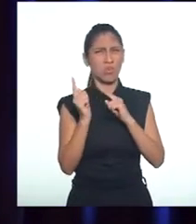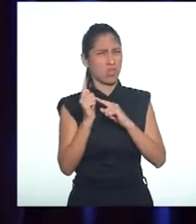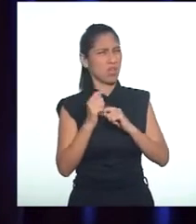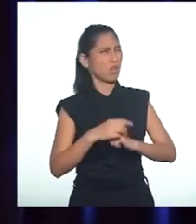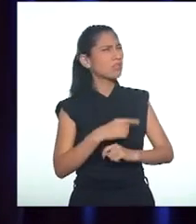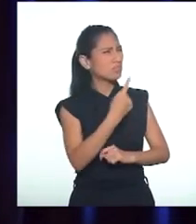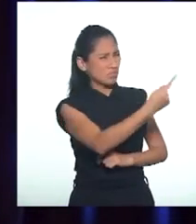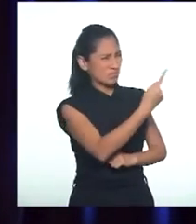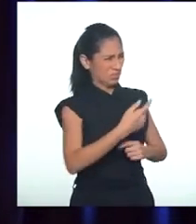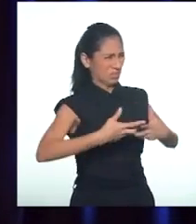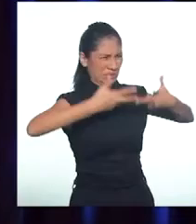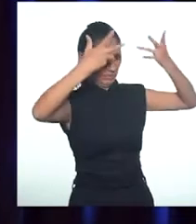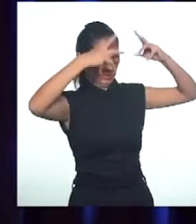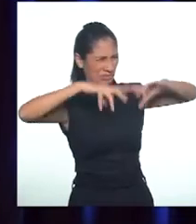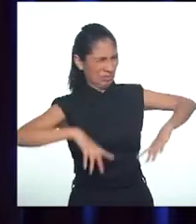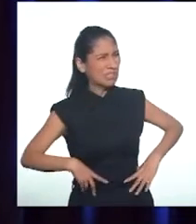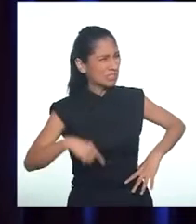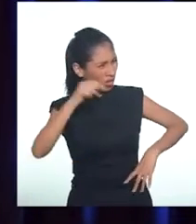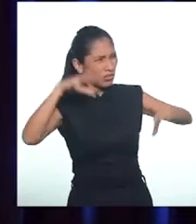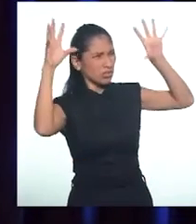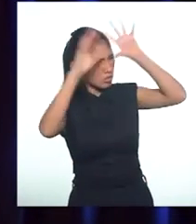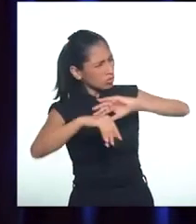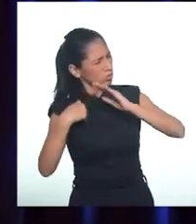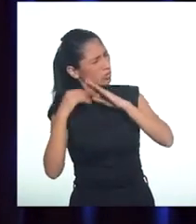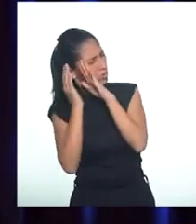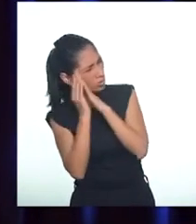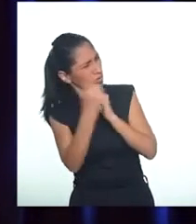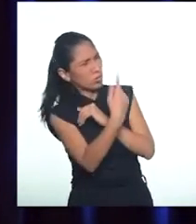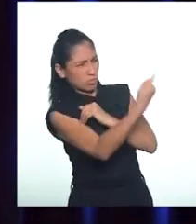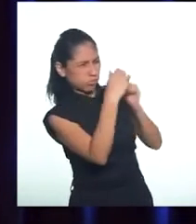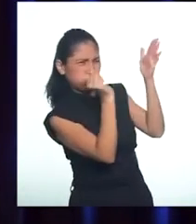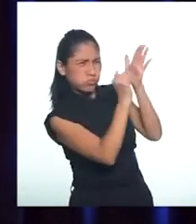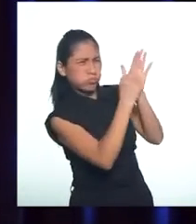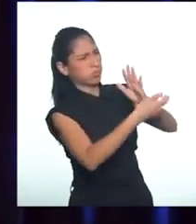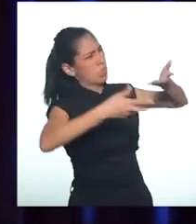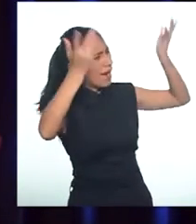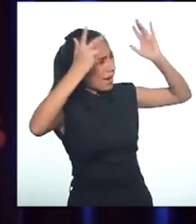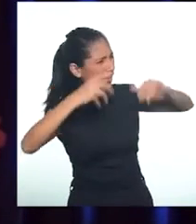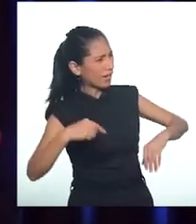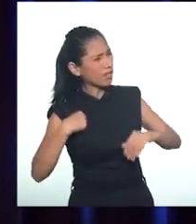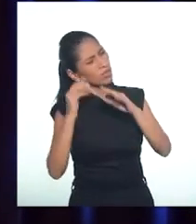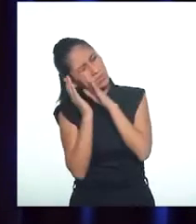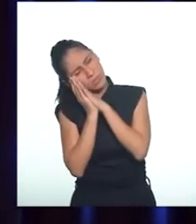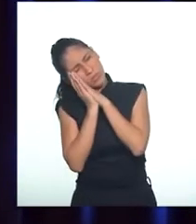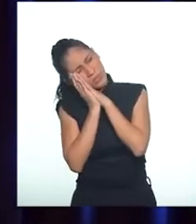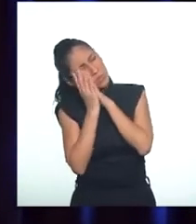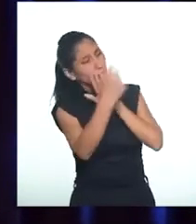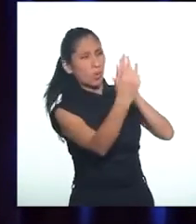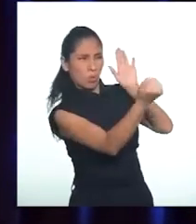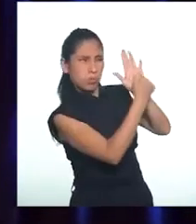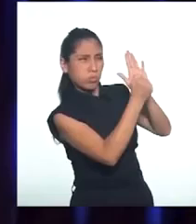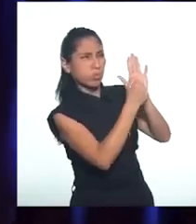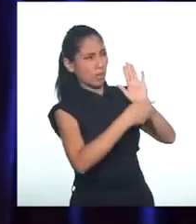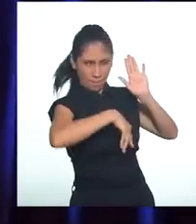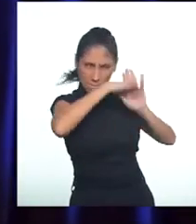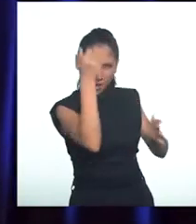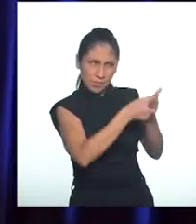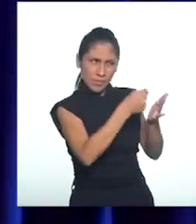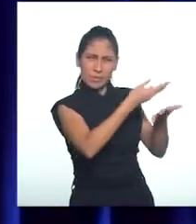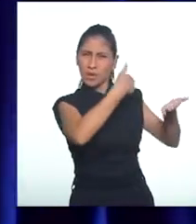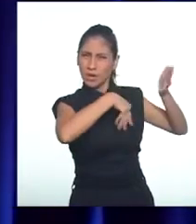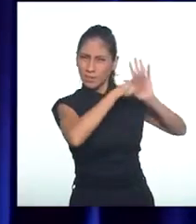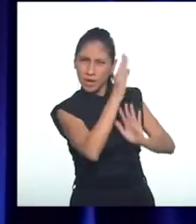molestarse en una noche como aquella al doctor Trifulgas? Solo el haberme hecho levantar vale ya 10